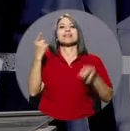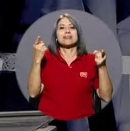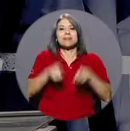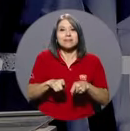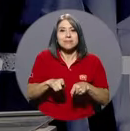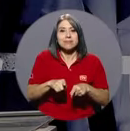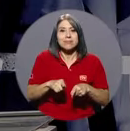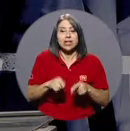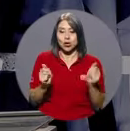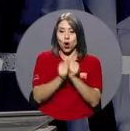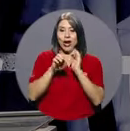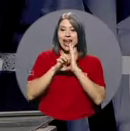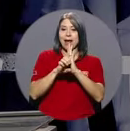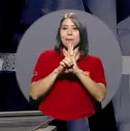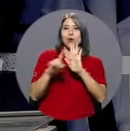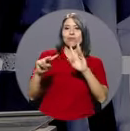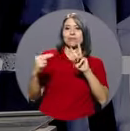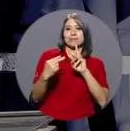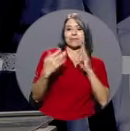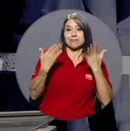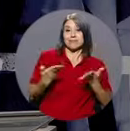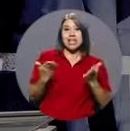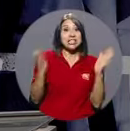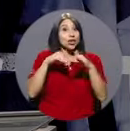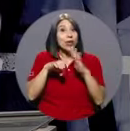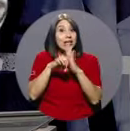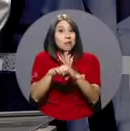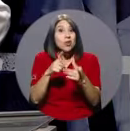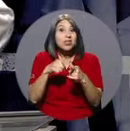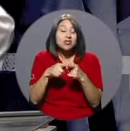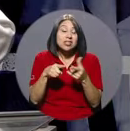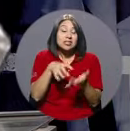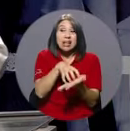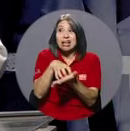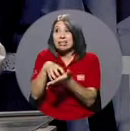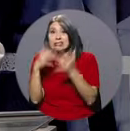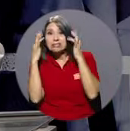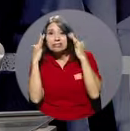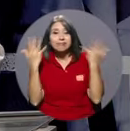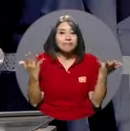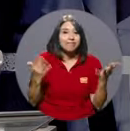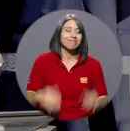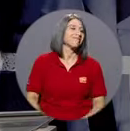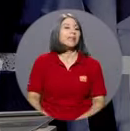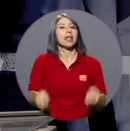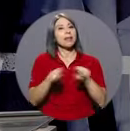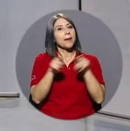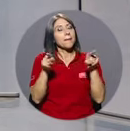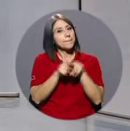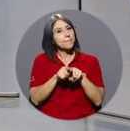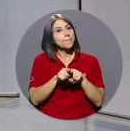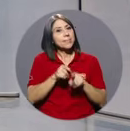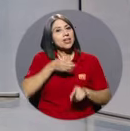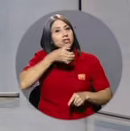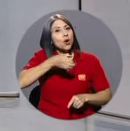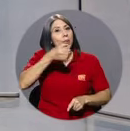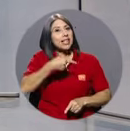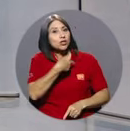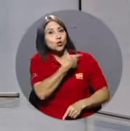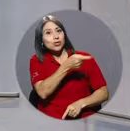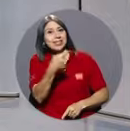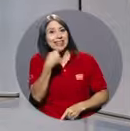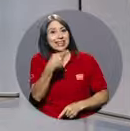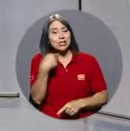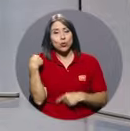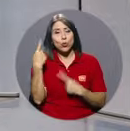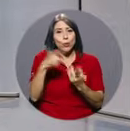lo que va a suceder y se predica con el ejemplo. Si no hay ejemplo, lamentablemente la incertidumbre va a crecer cada día más. Y retomar la recomendación que